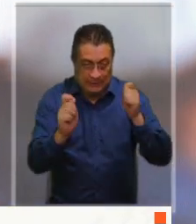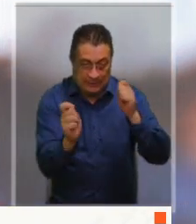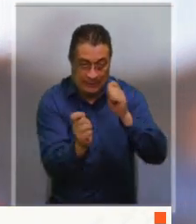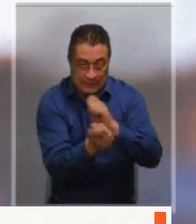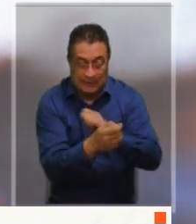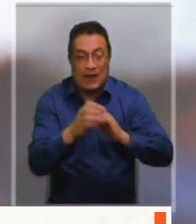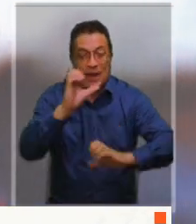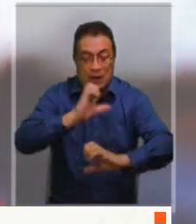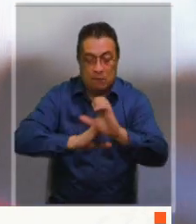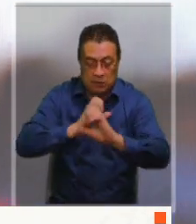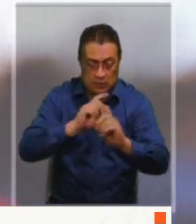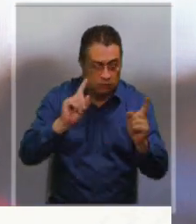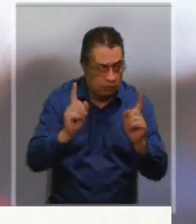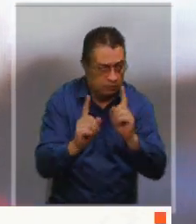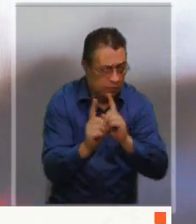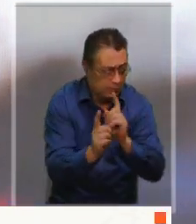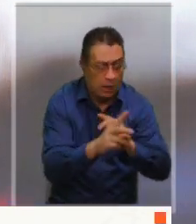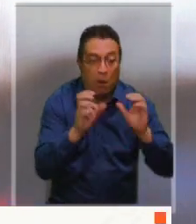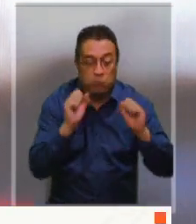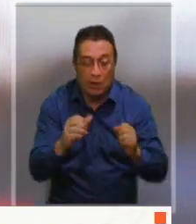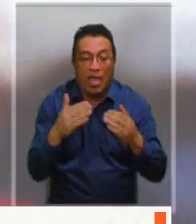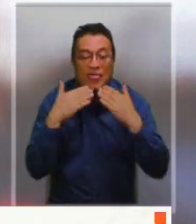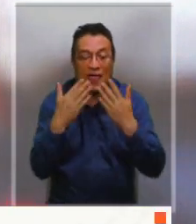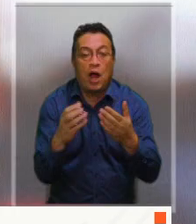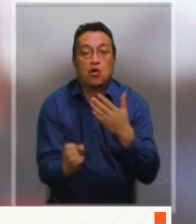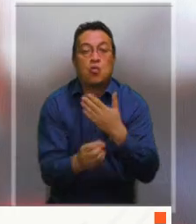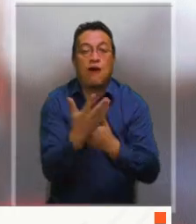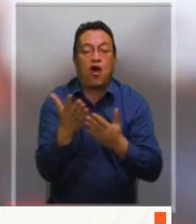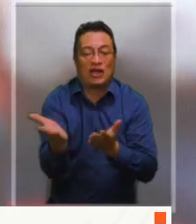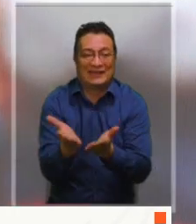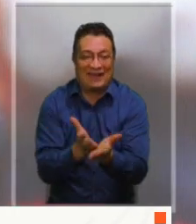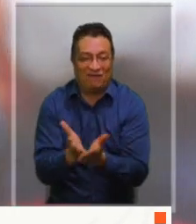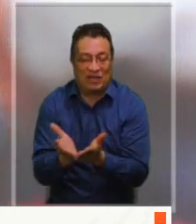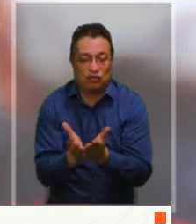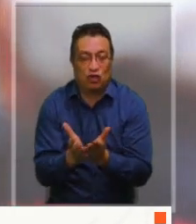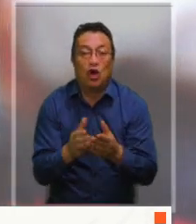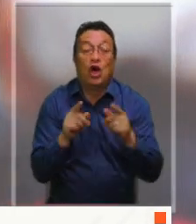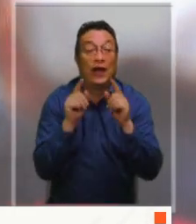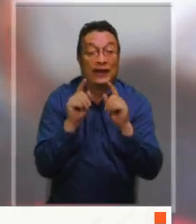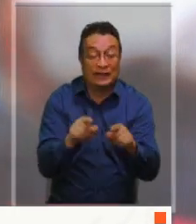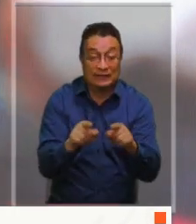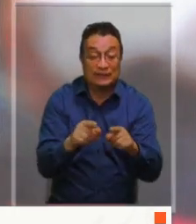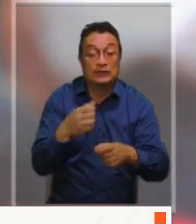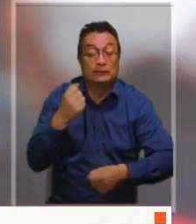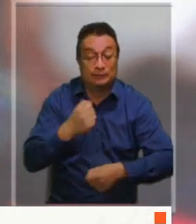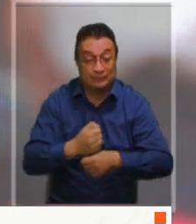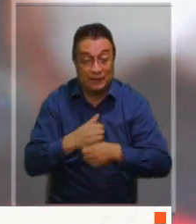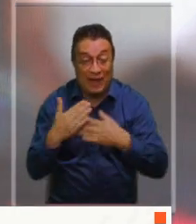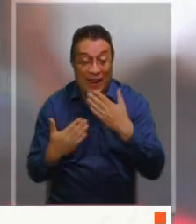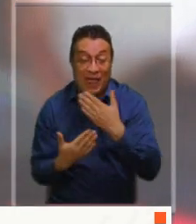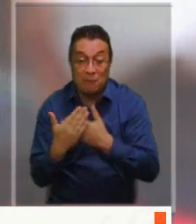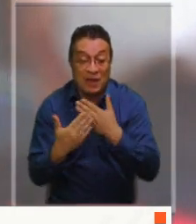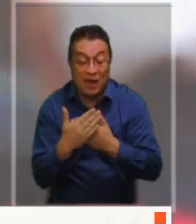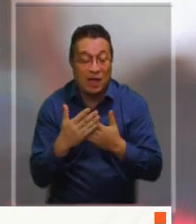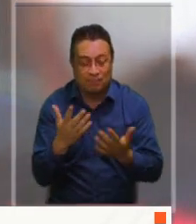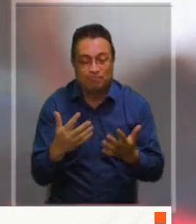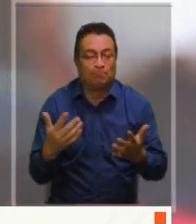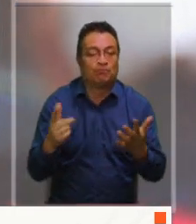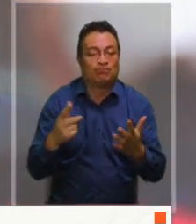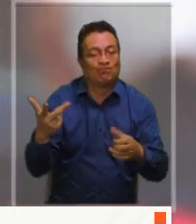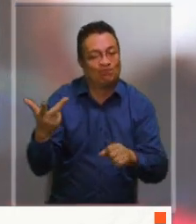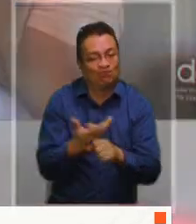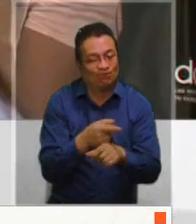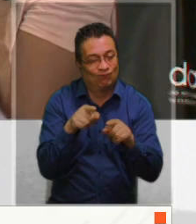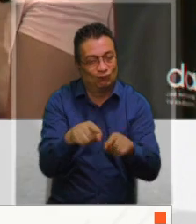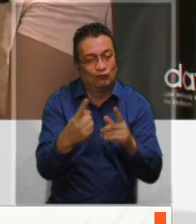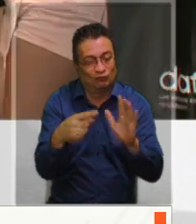las empresas para ir dándole nuevos servicios. En este caso, la operación de la mañana no fue lo que uno hubiera querido,